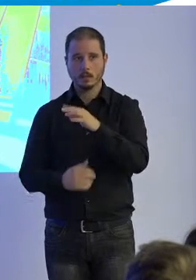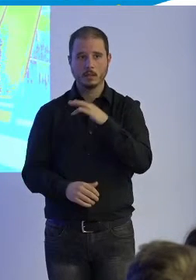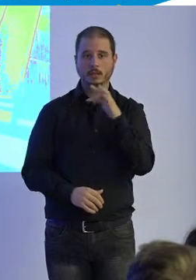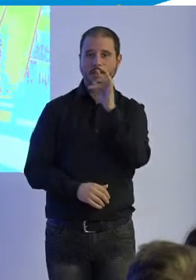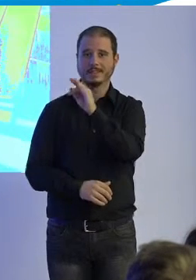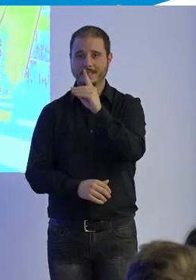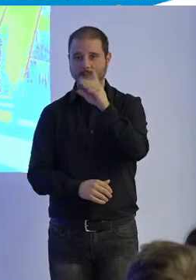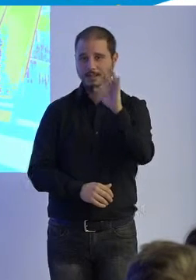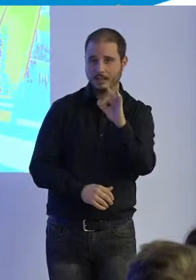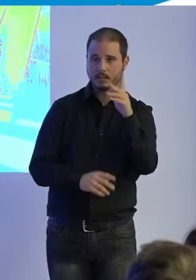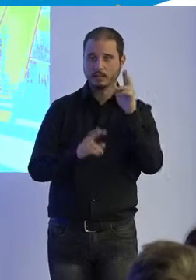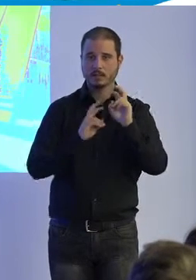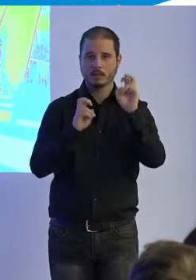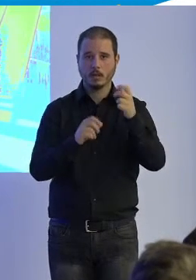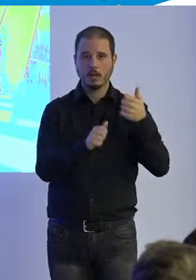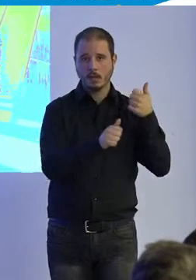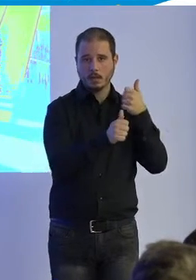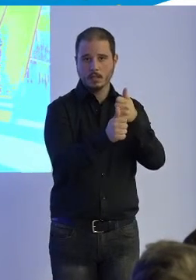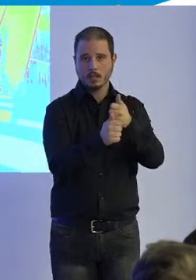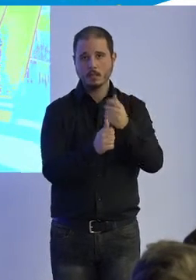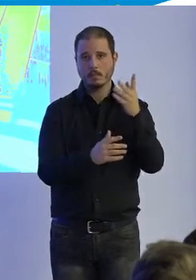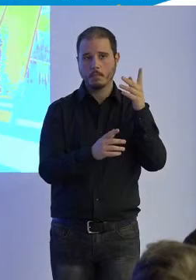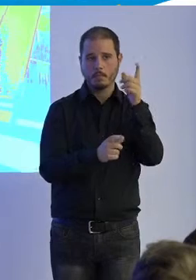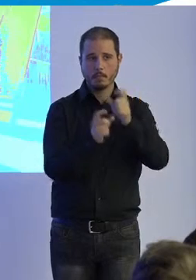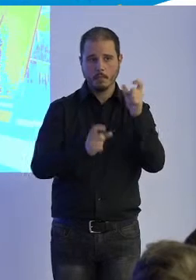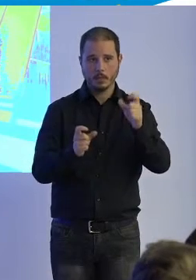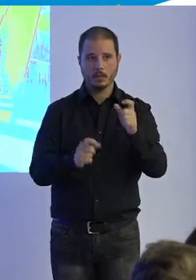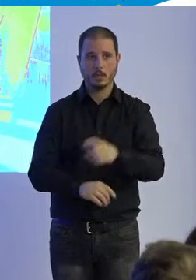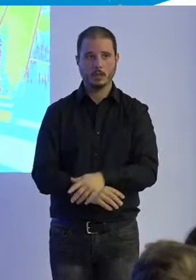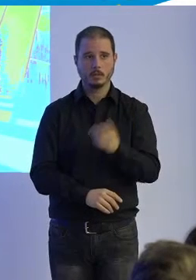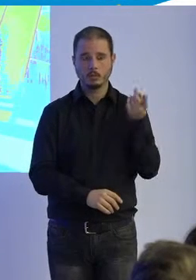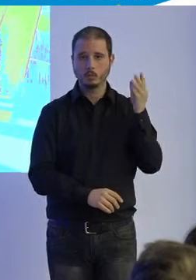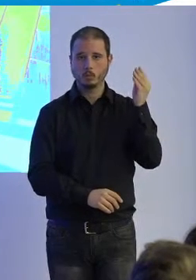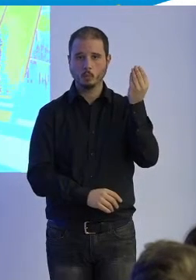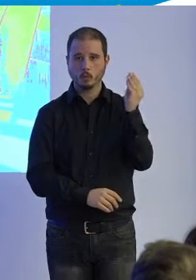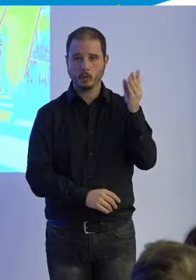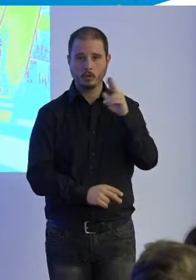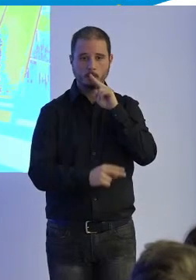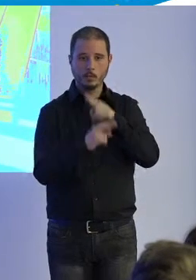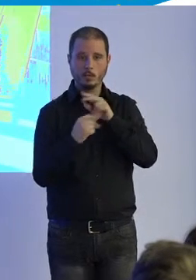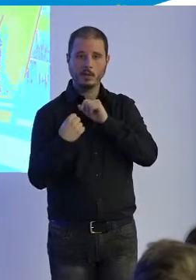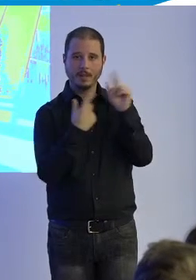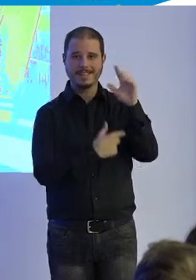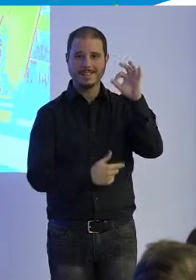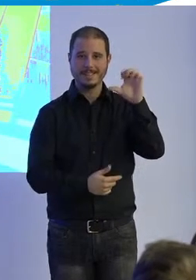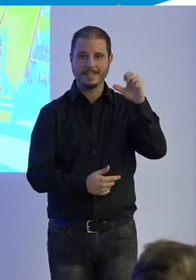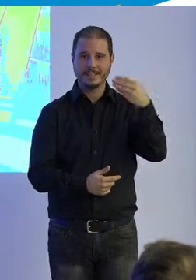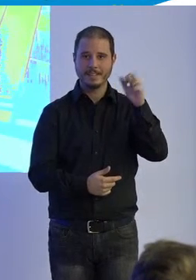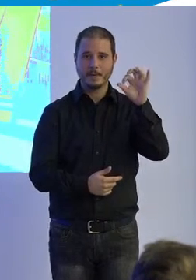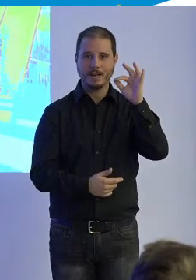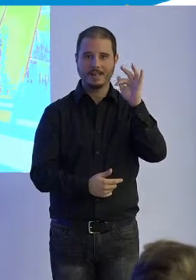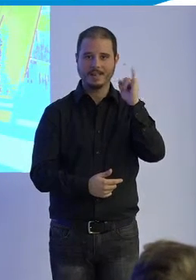temas de asistentes personales. Ahí veis a un muñeco que le llamábamos Sebastián, bastante